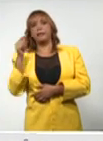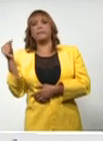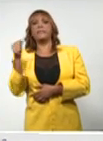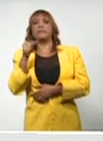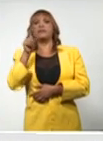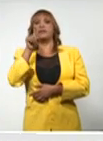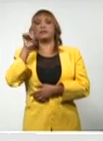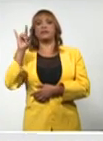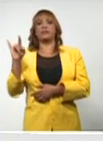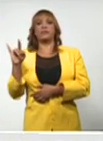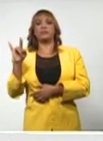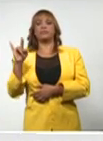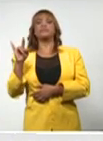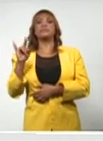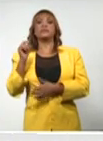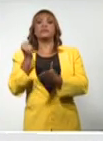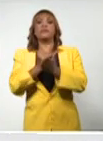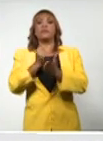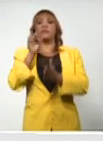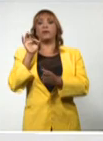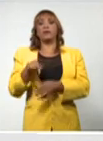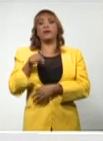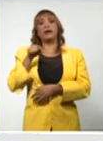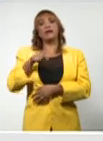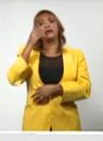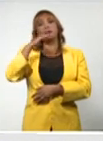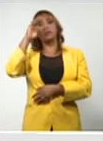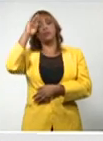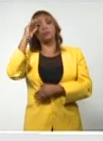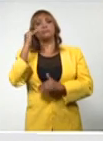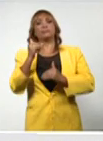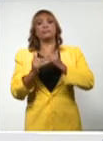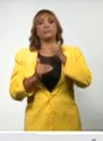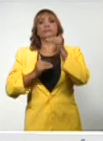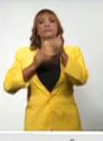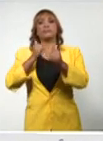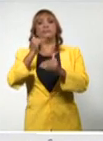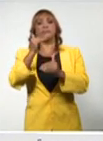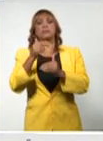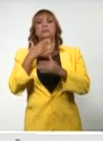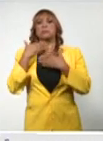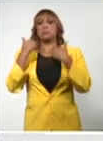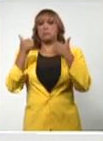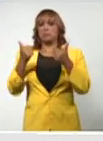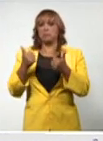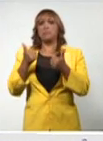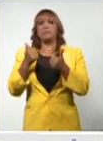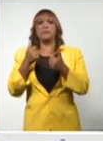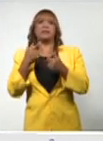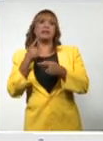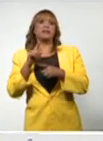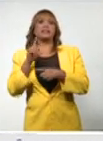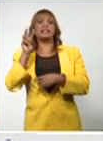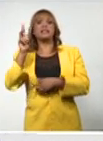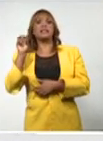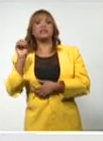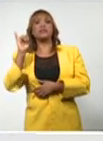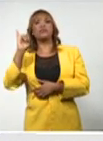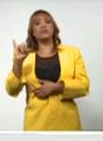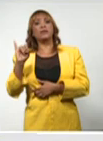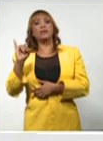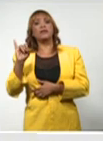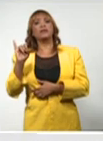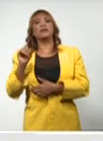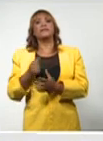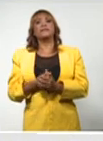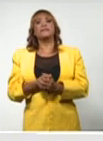edad, diagnosticados en Cuba, con una evolución clínica favorable que hace que 306, o sea,